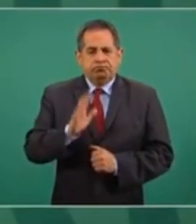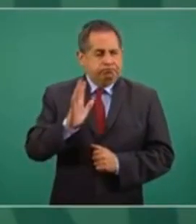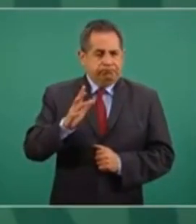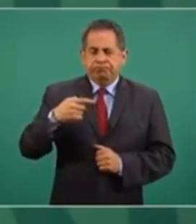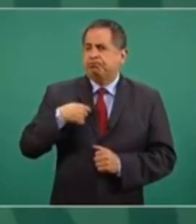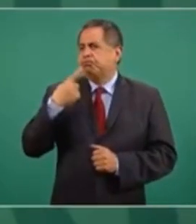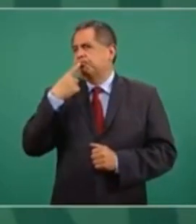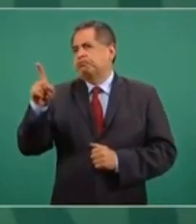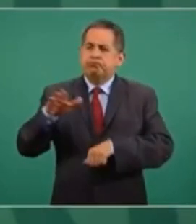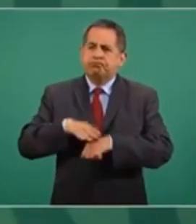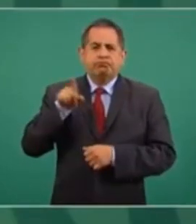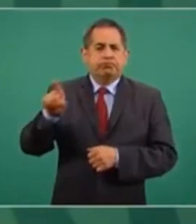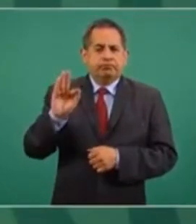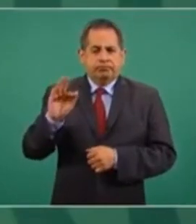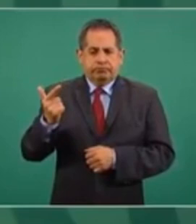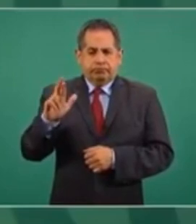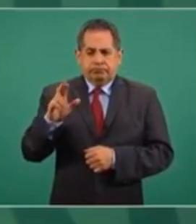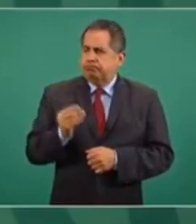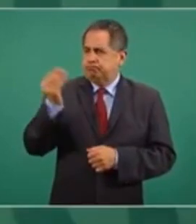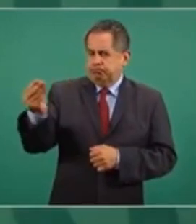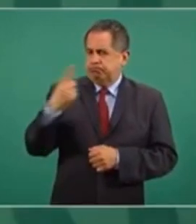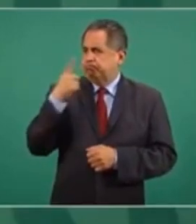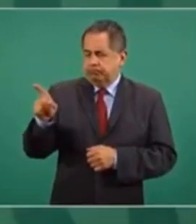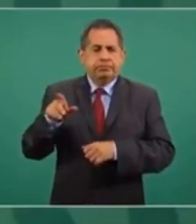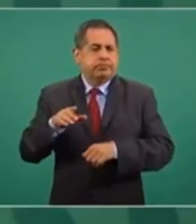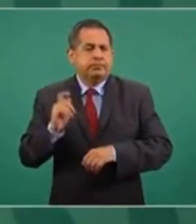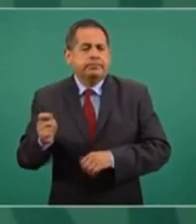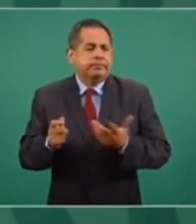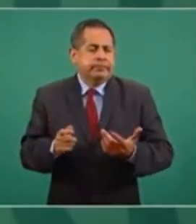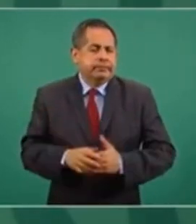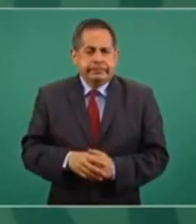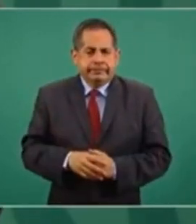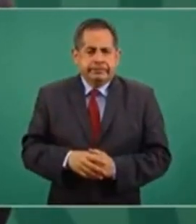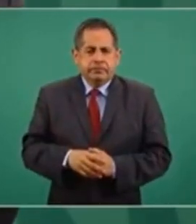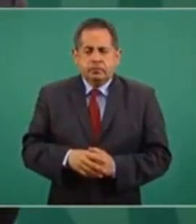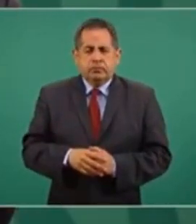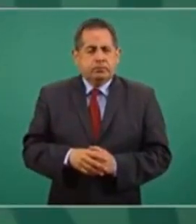denuncia presentada en la Fiscalía General que tiene que ver con